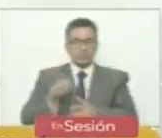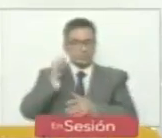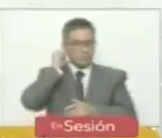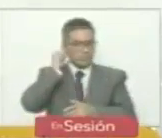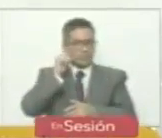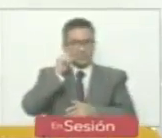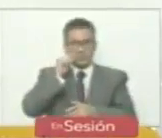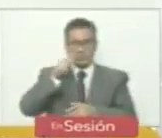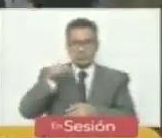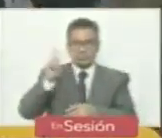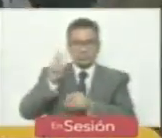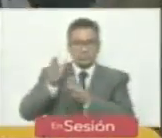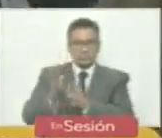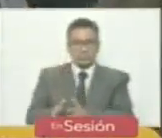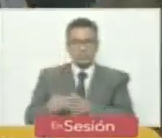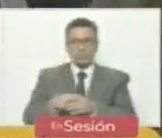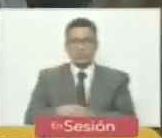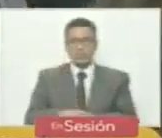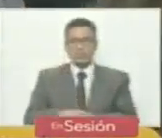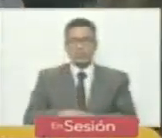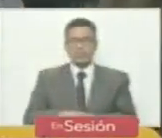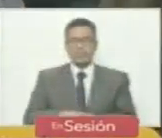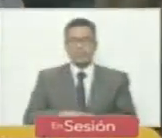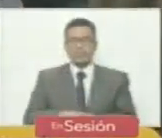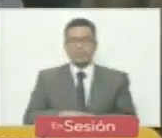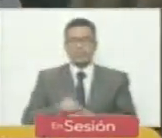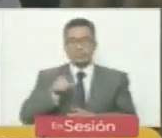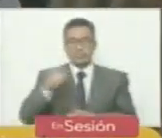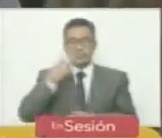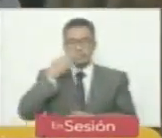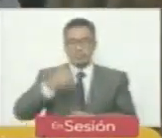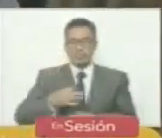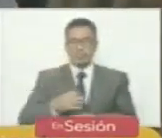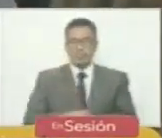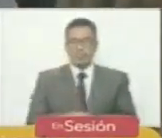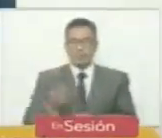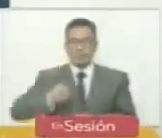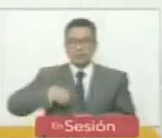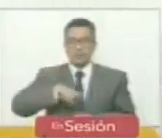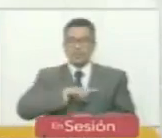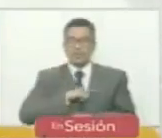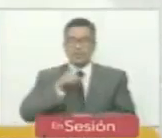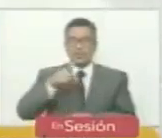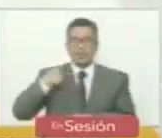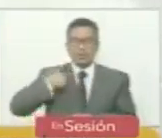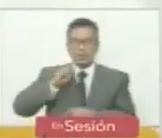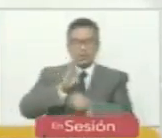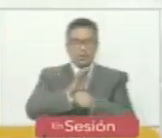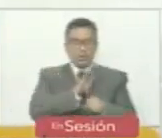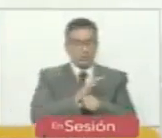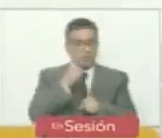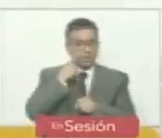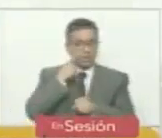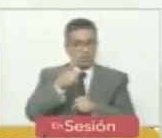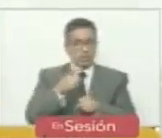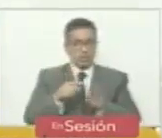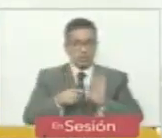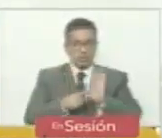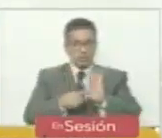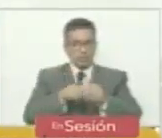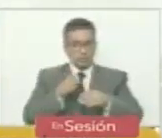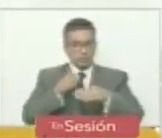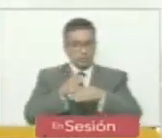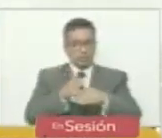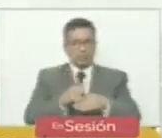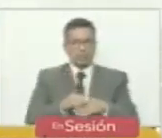de venezolanos. Y ahí sí es verdad que nosotros no vamos a tener cuidado y nos vamos a ir de frente, nos